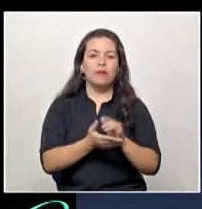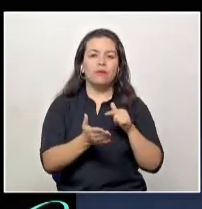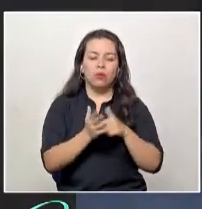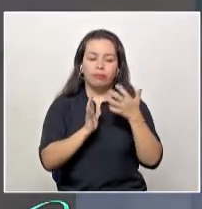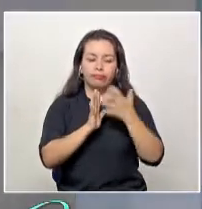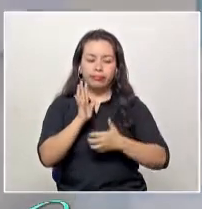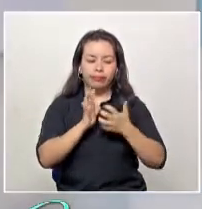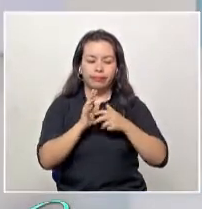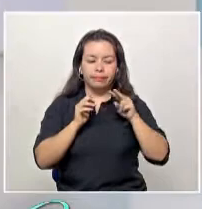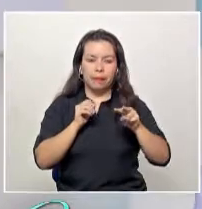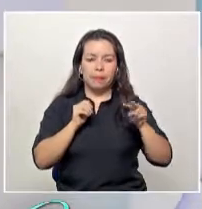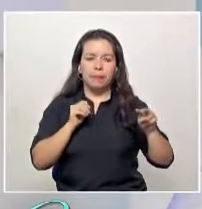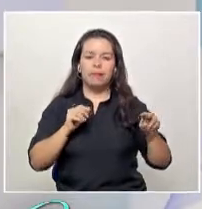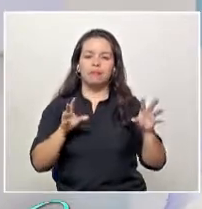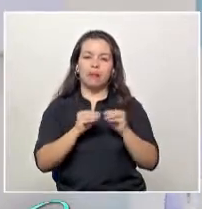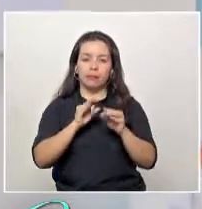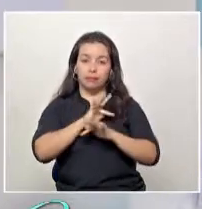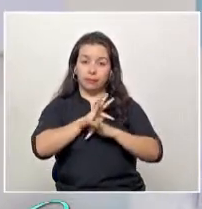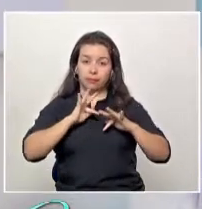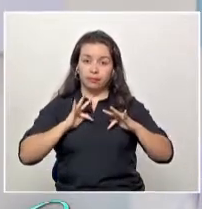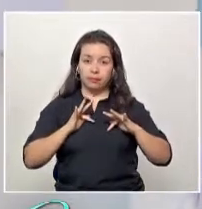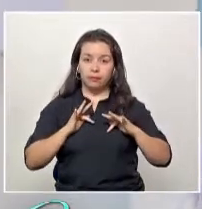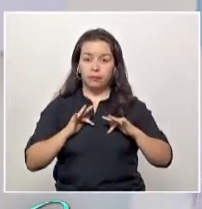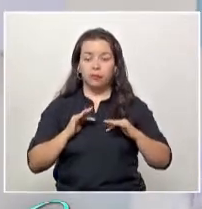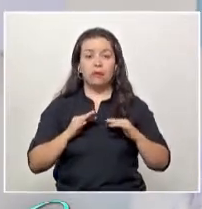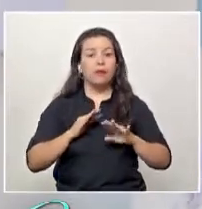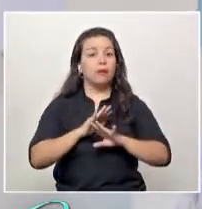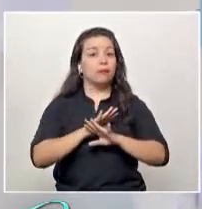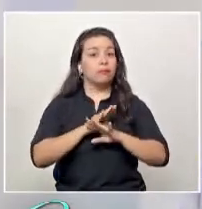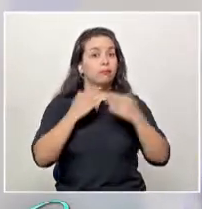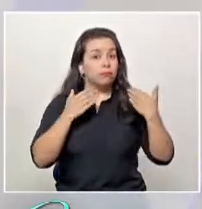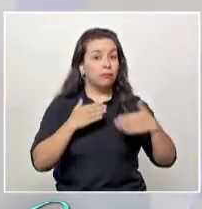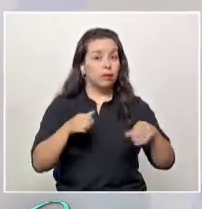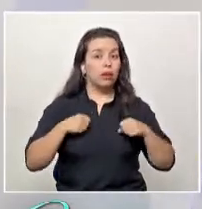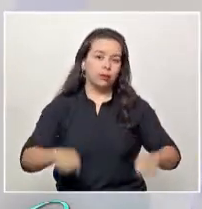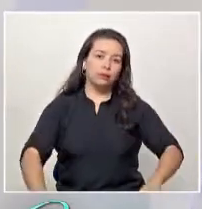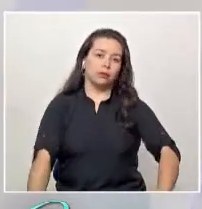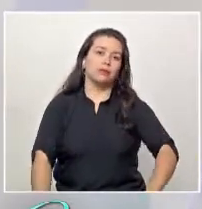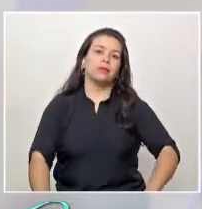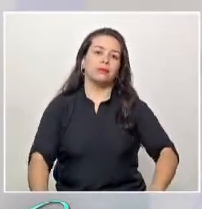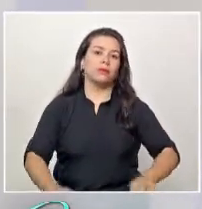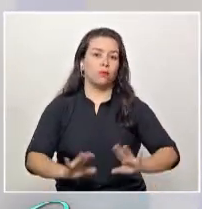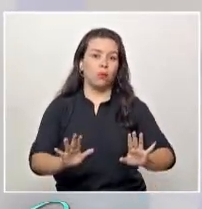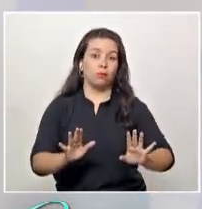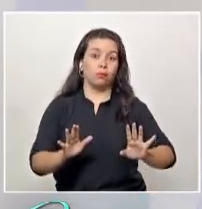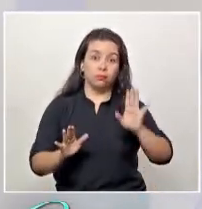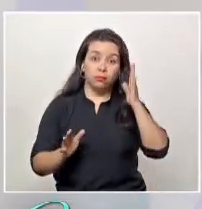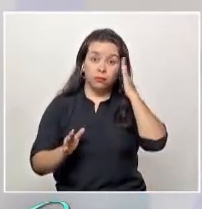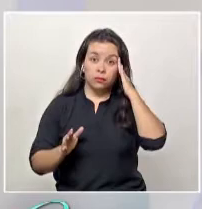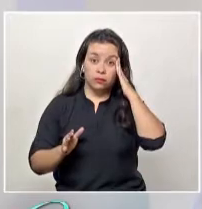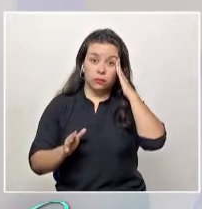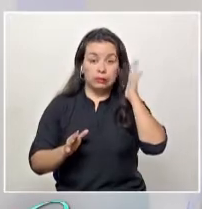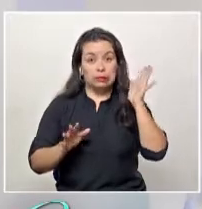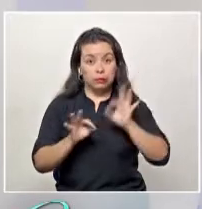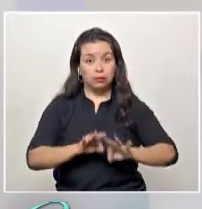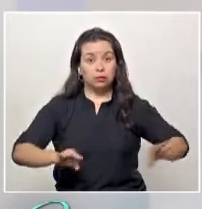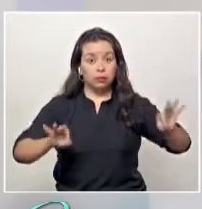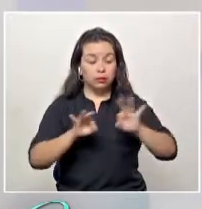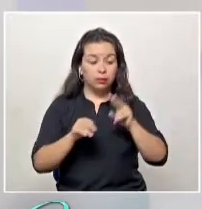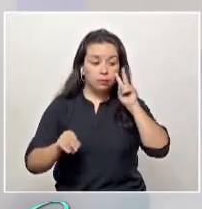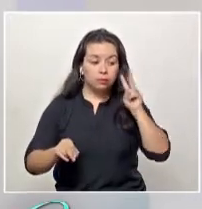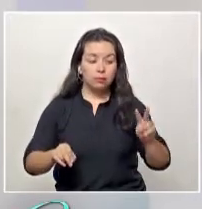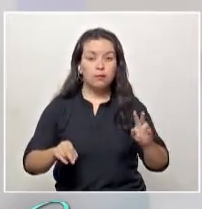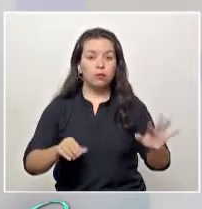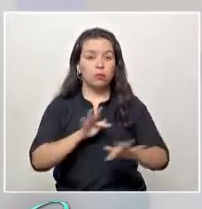diagnóstico y un tratamiento. Descartar que no esté convulsionando, ¿ok? que es otra de las cosas importantes para hacer